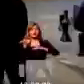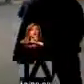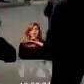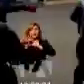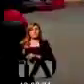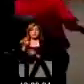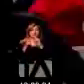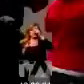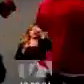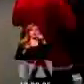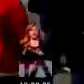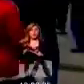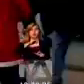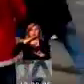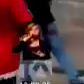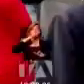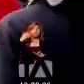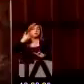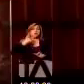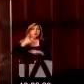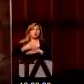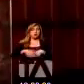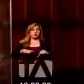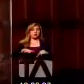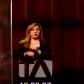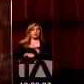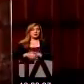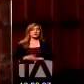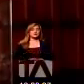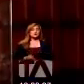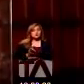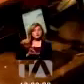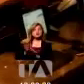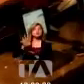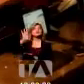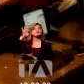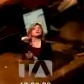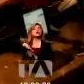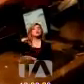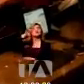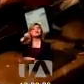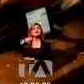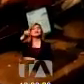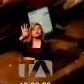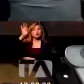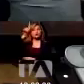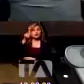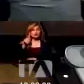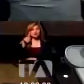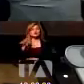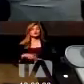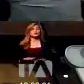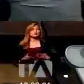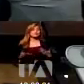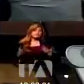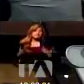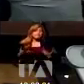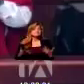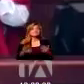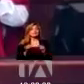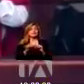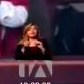bombas lacrimógenas supuestamente caducadas. Para la destitución de Romo se necesitan 91 votos, y por esa razón,